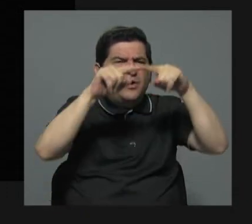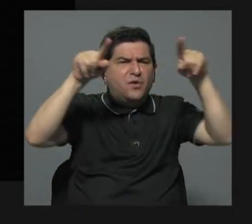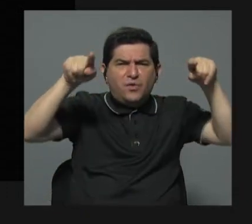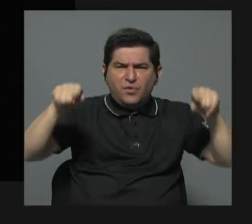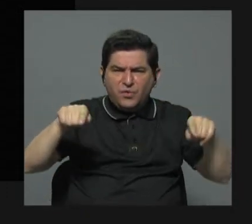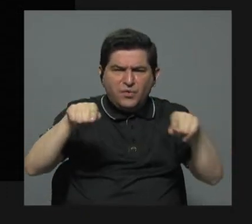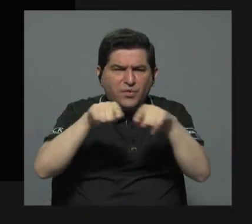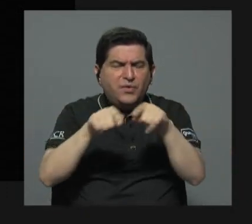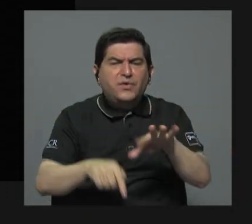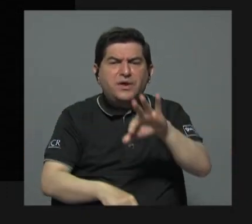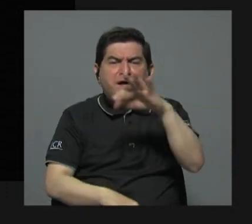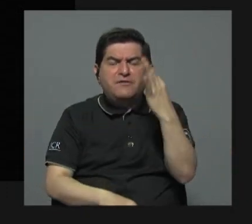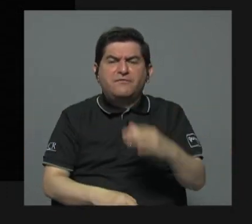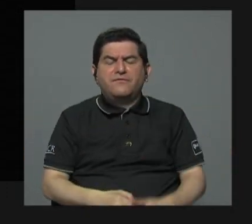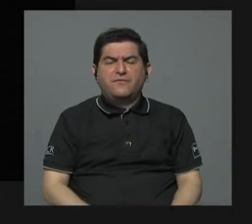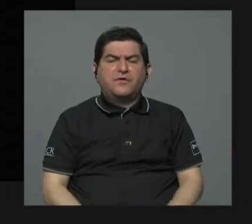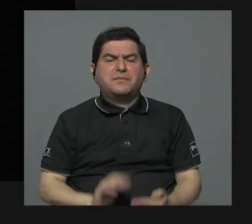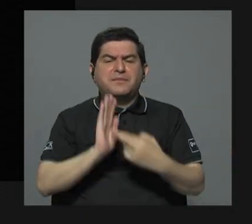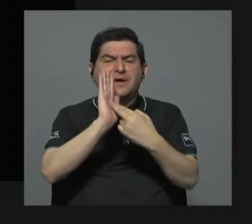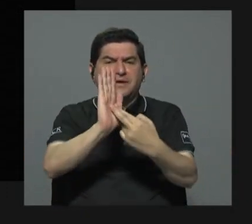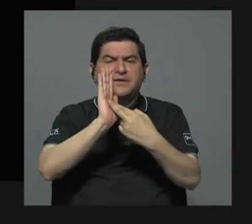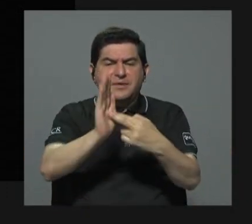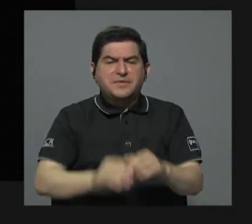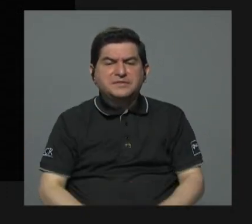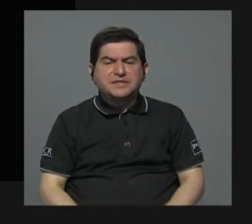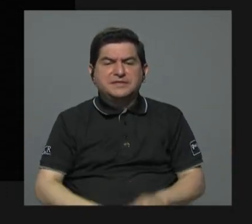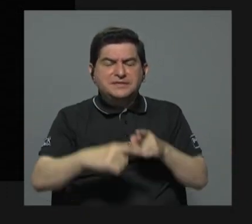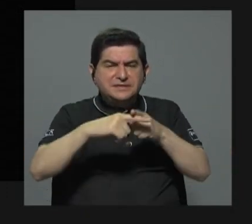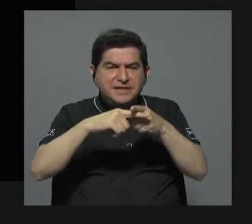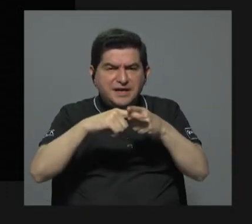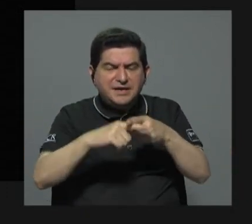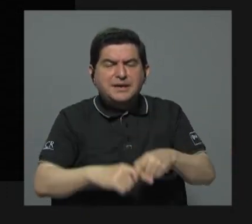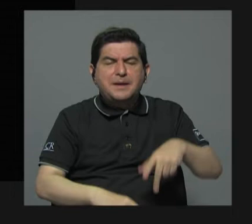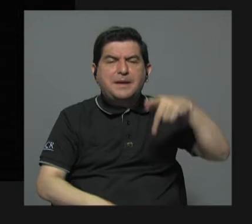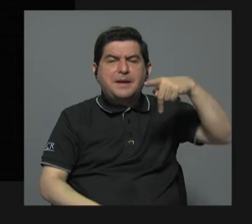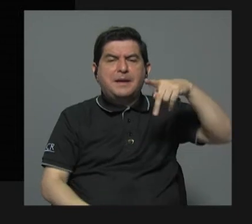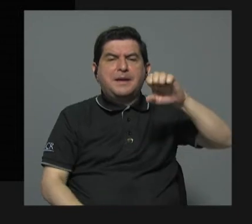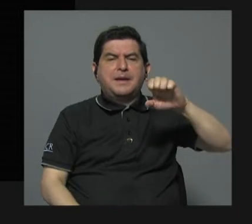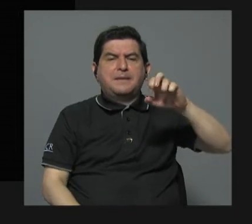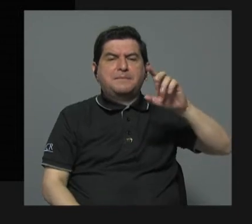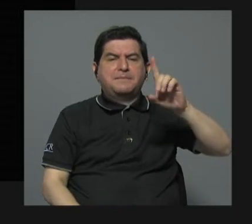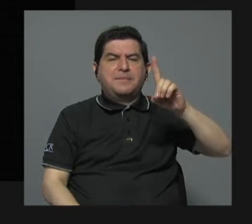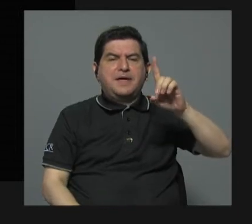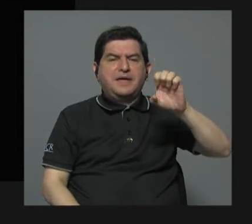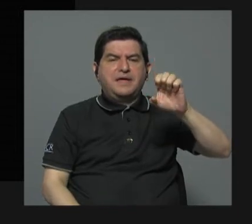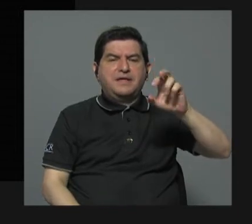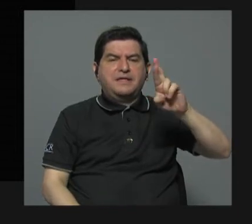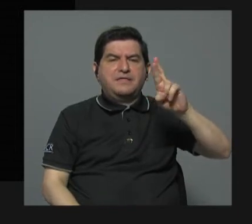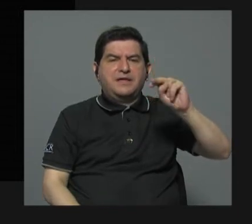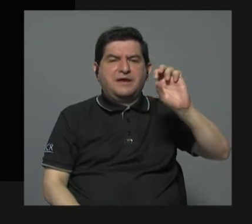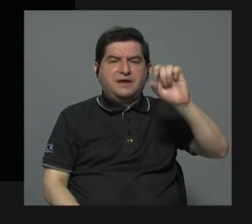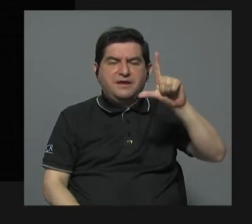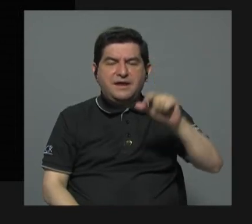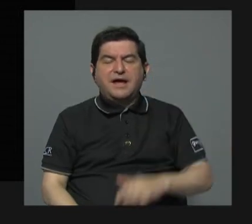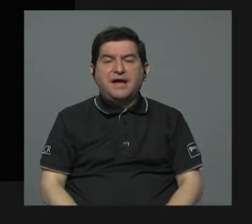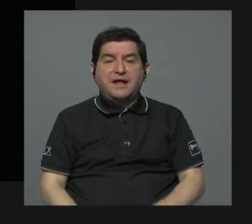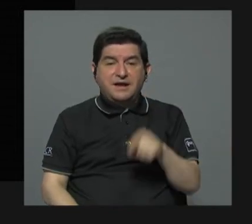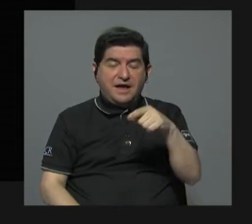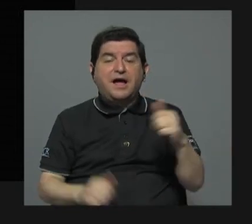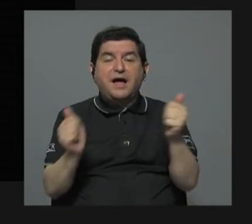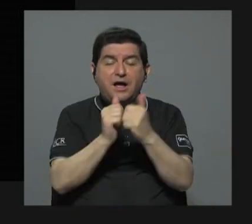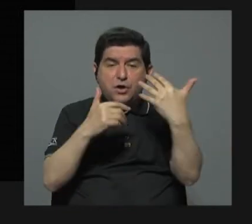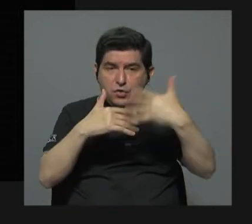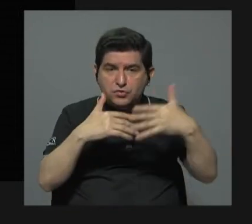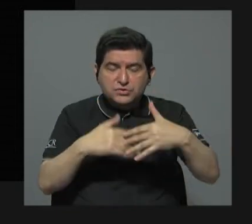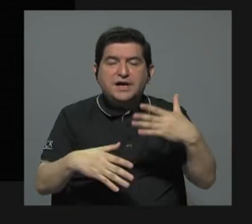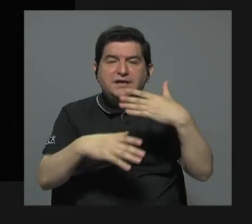es la manera prehispánica de representar los cuchillos de pedernal ensangrentados con los que hacían sacrificios, porque